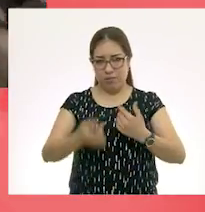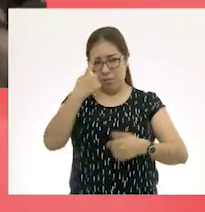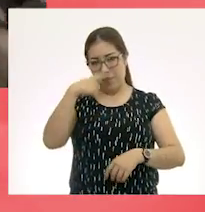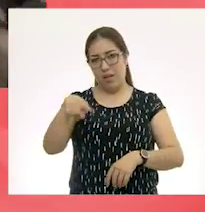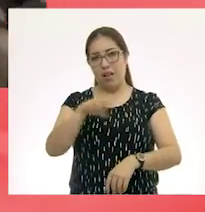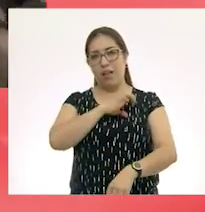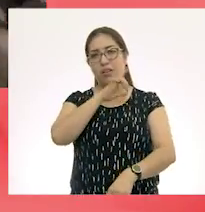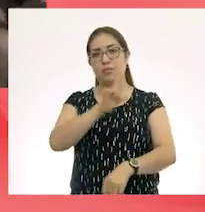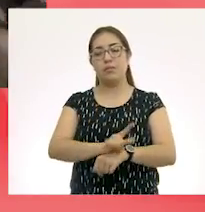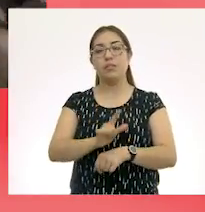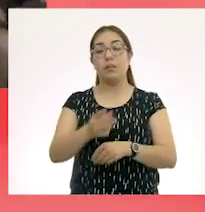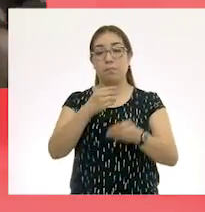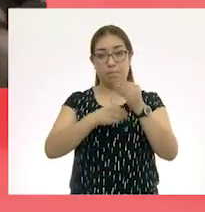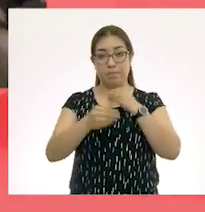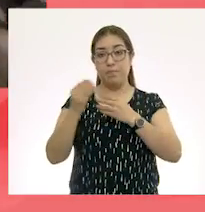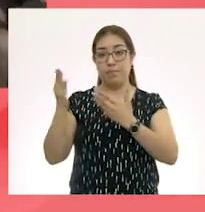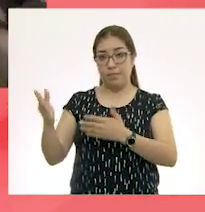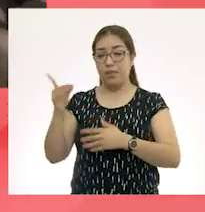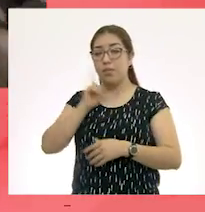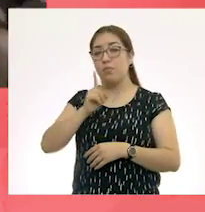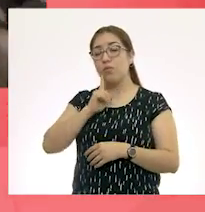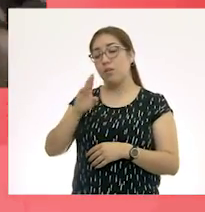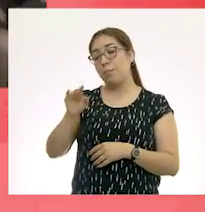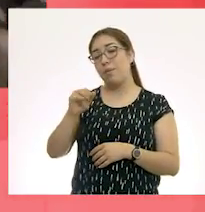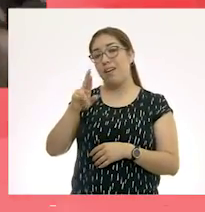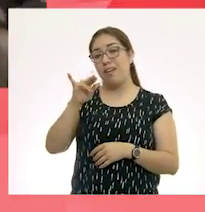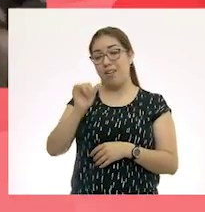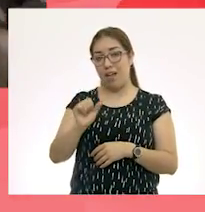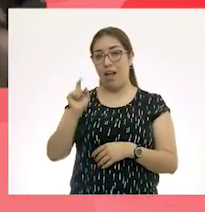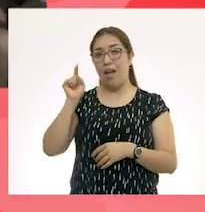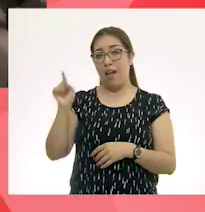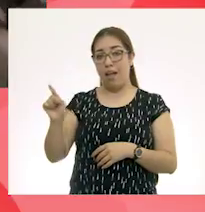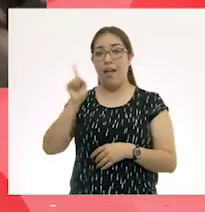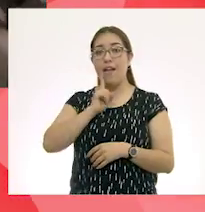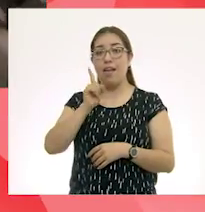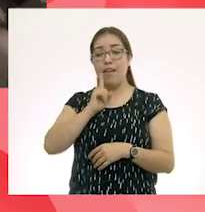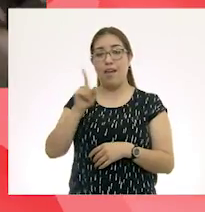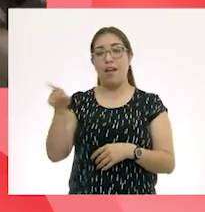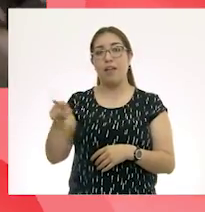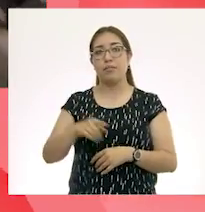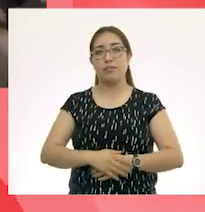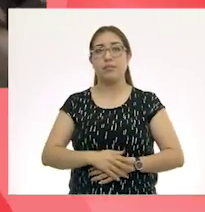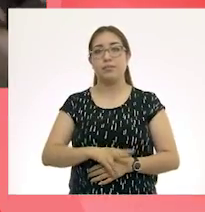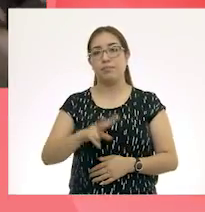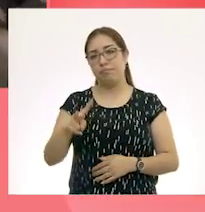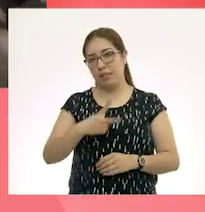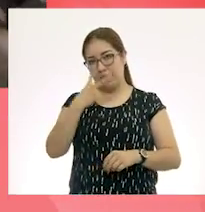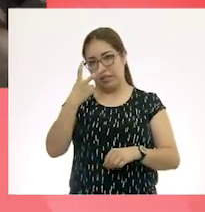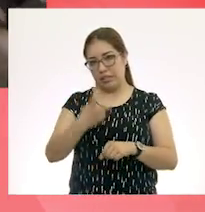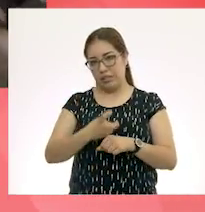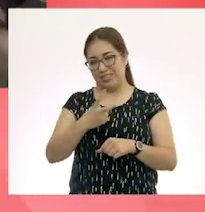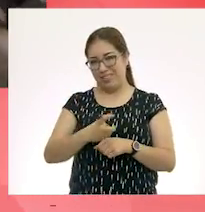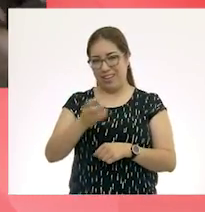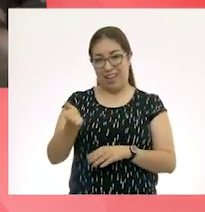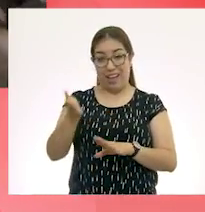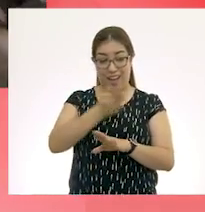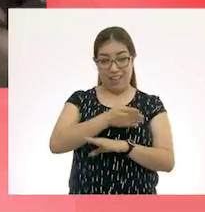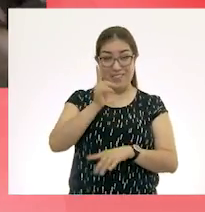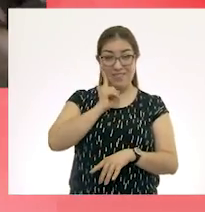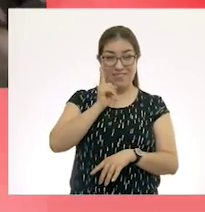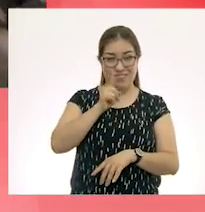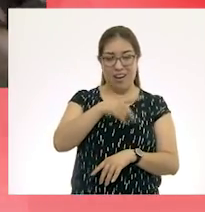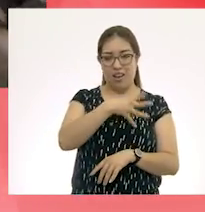alimentos. Estamos con doña María, ella es la segunda de dos hijos que tuvo la señora